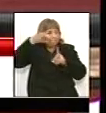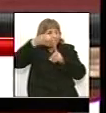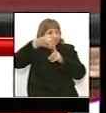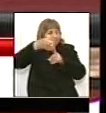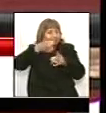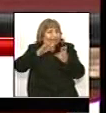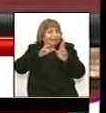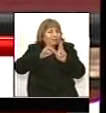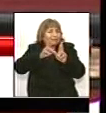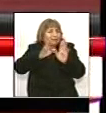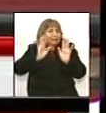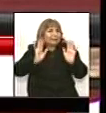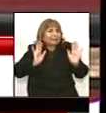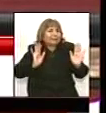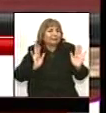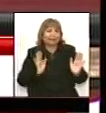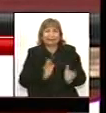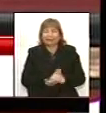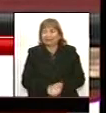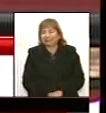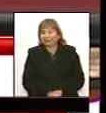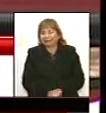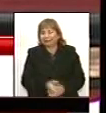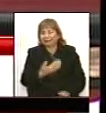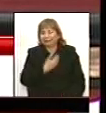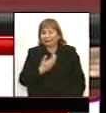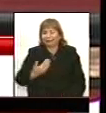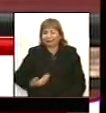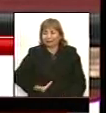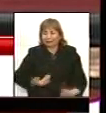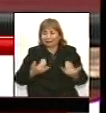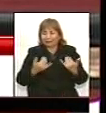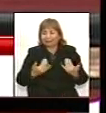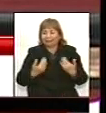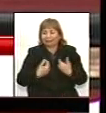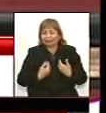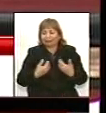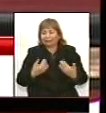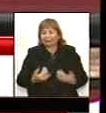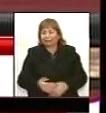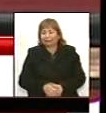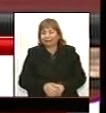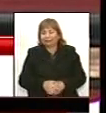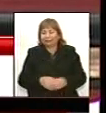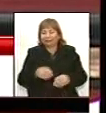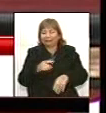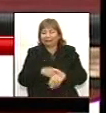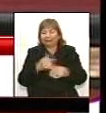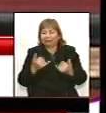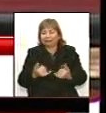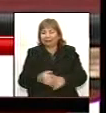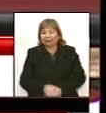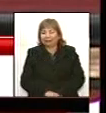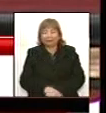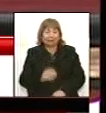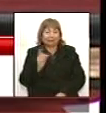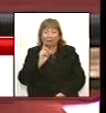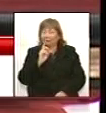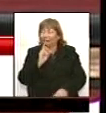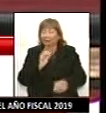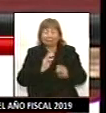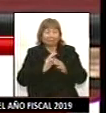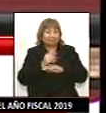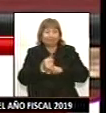que recae justamente en un gobierno como el que tenemos en este caso de turno y que no pasa por